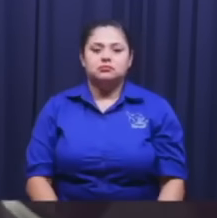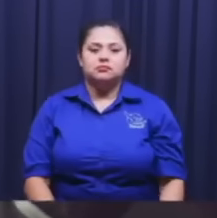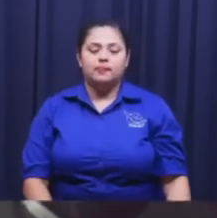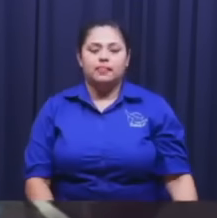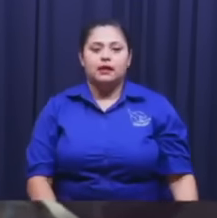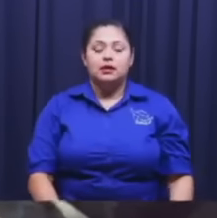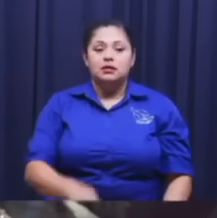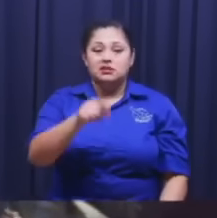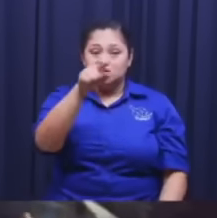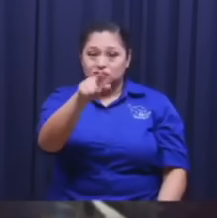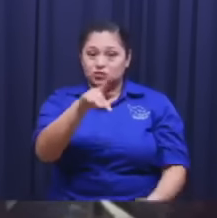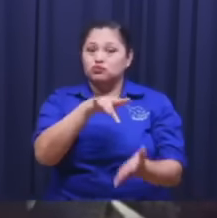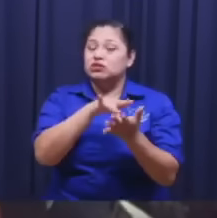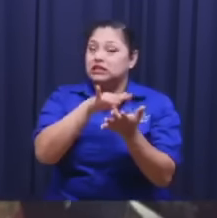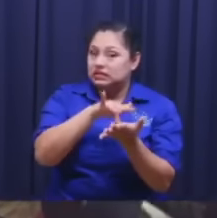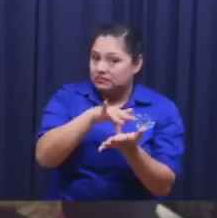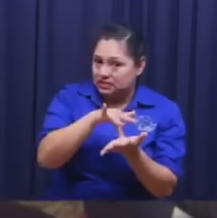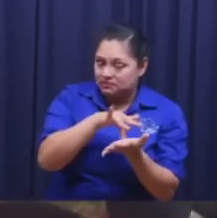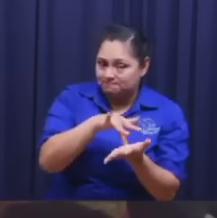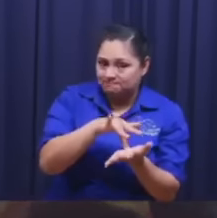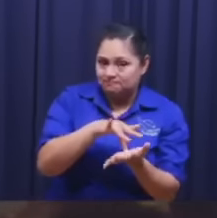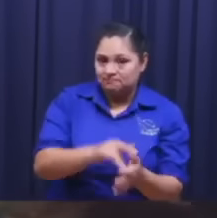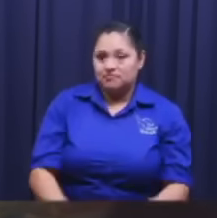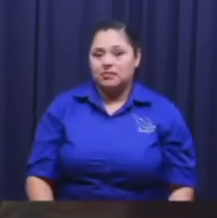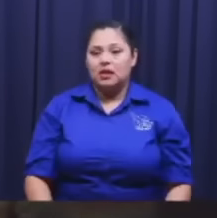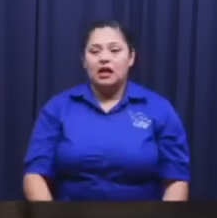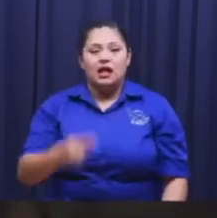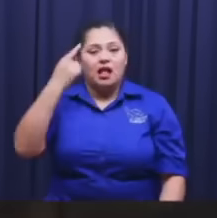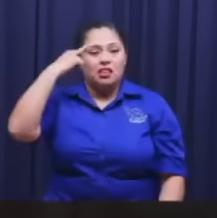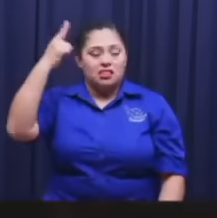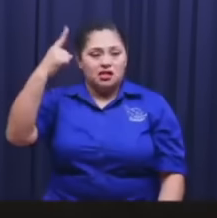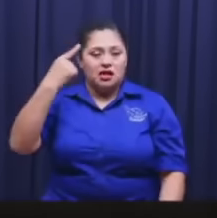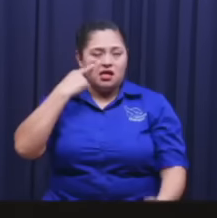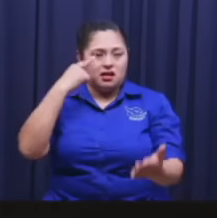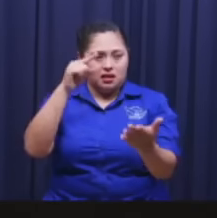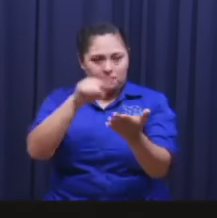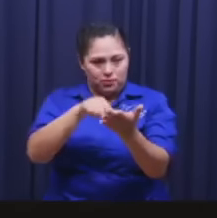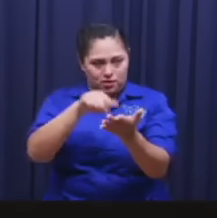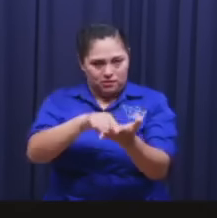Si eres débil en el día de la prueba,